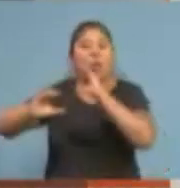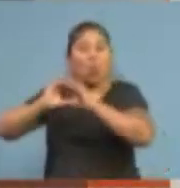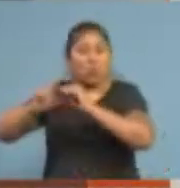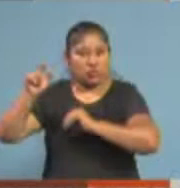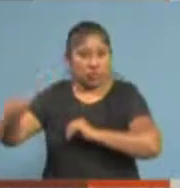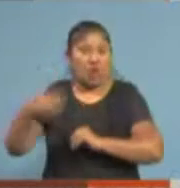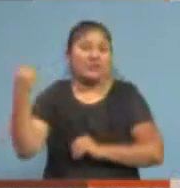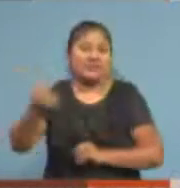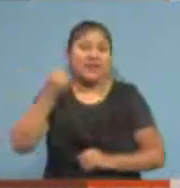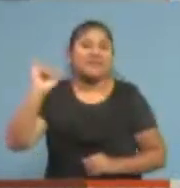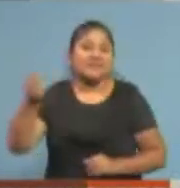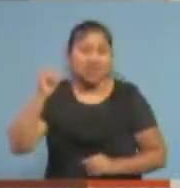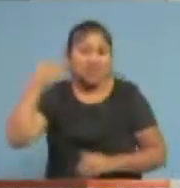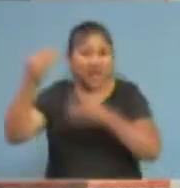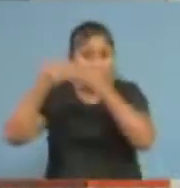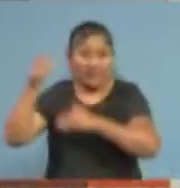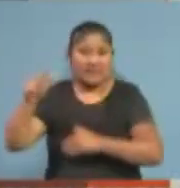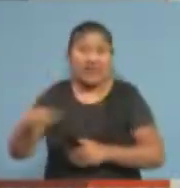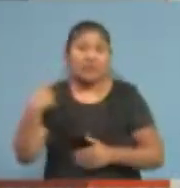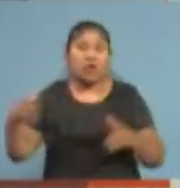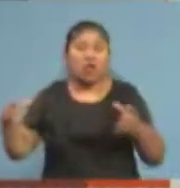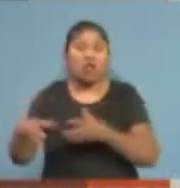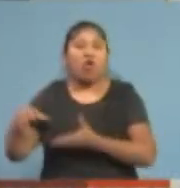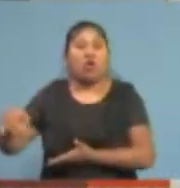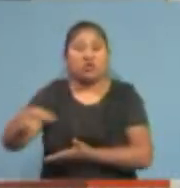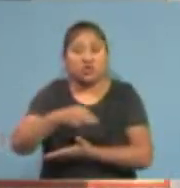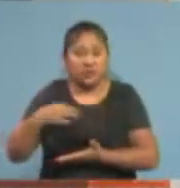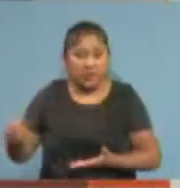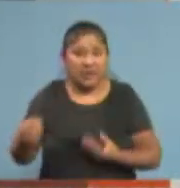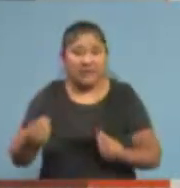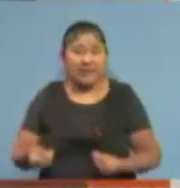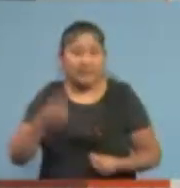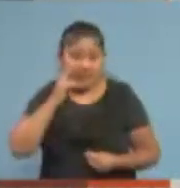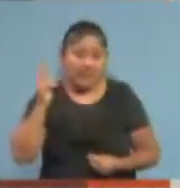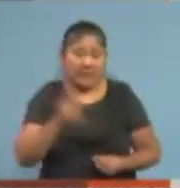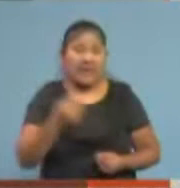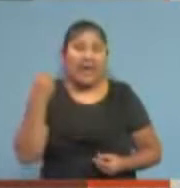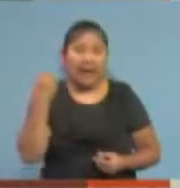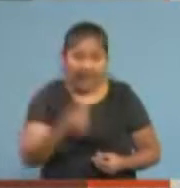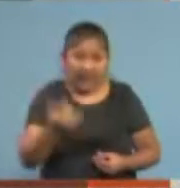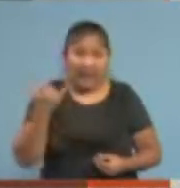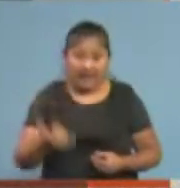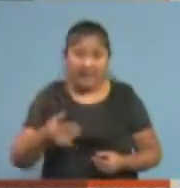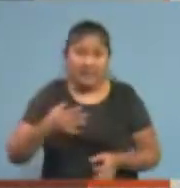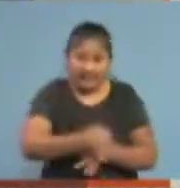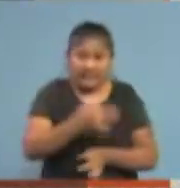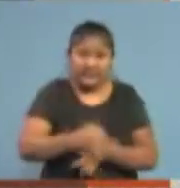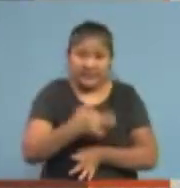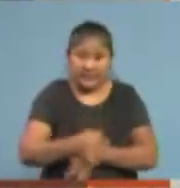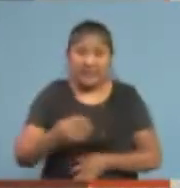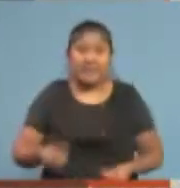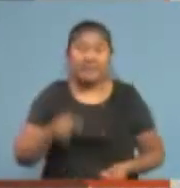junto con nosotros con mi equipo que es el que vamos a dictar el curso a hacer el control después en el lugar tiene que tener entre los requisitos